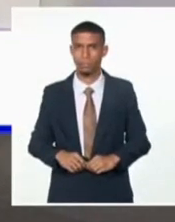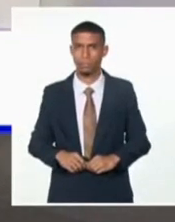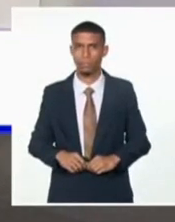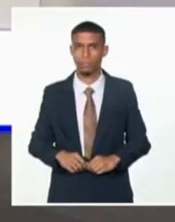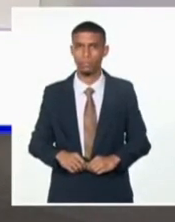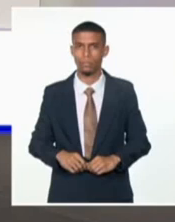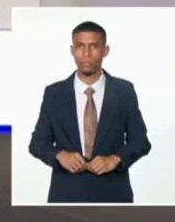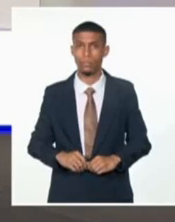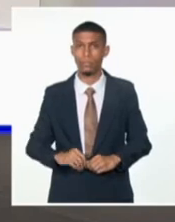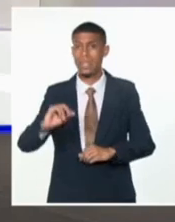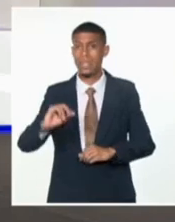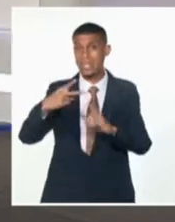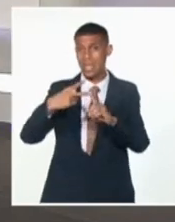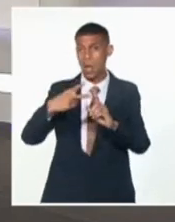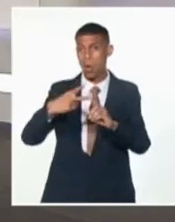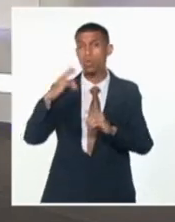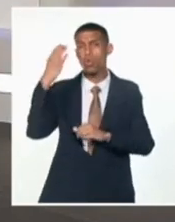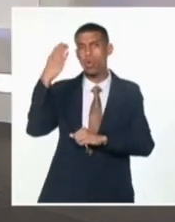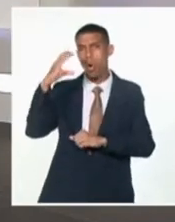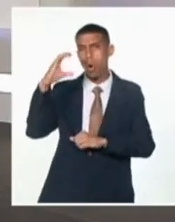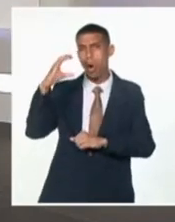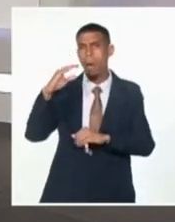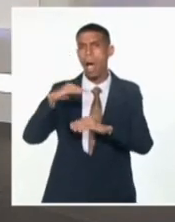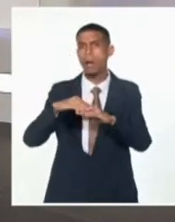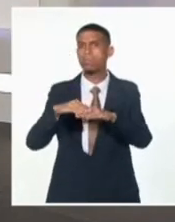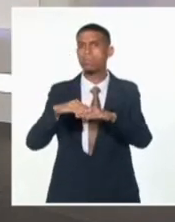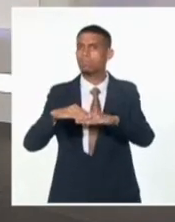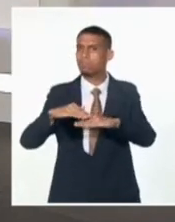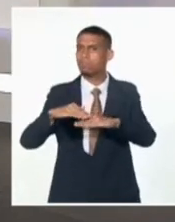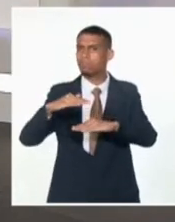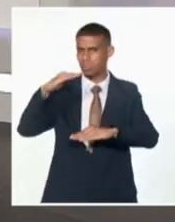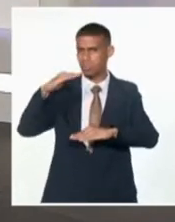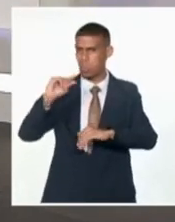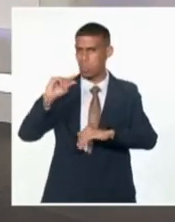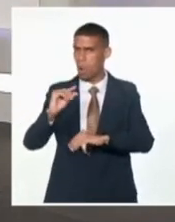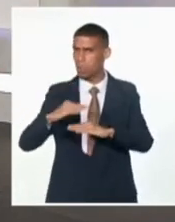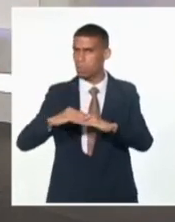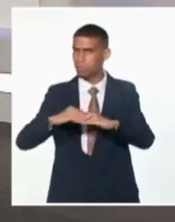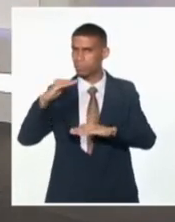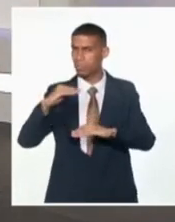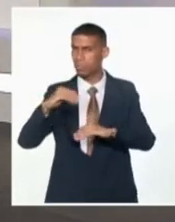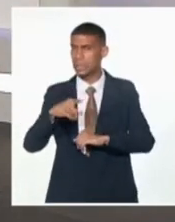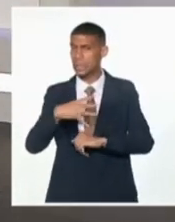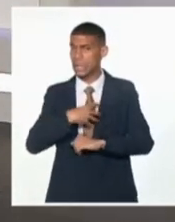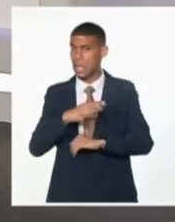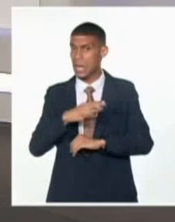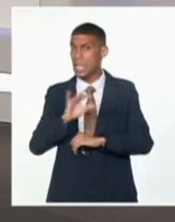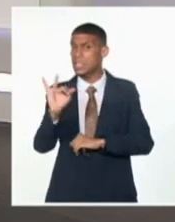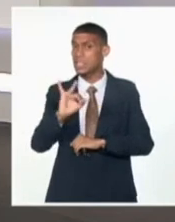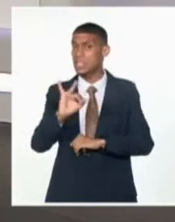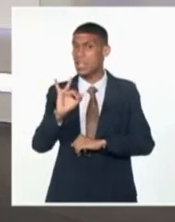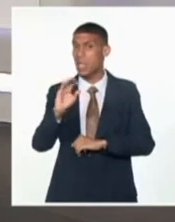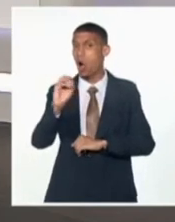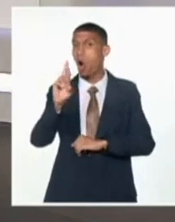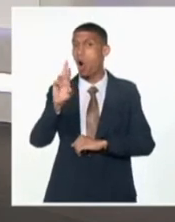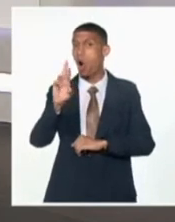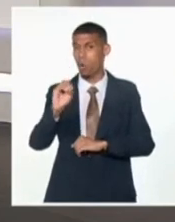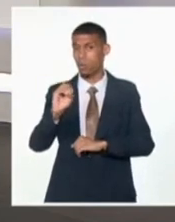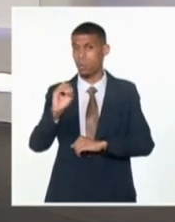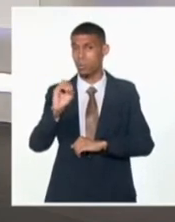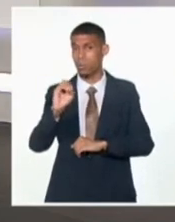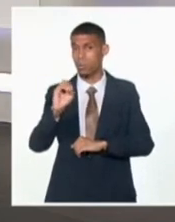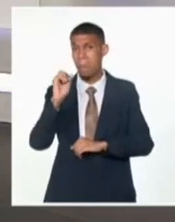por el segundo lugar, Colombia ha aumentado la ventaja. La delegación cafetera tiene ya 7 preseas doradas más, en este caso